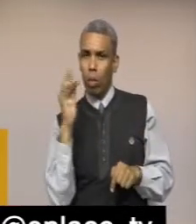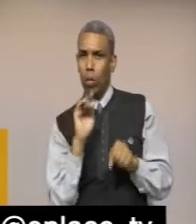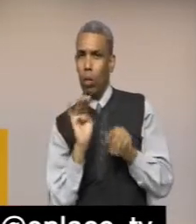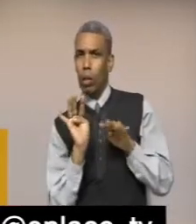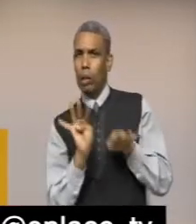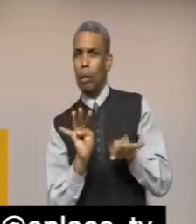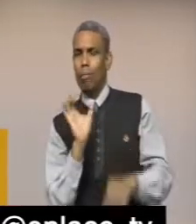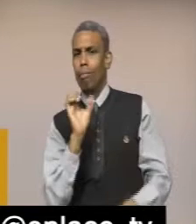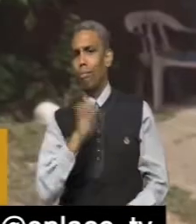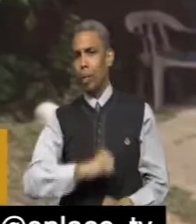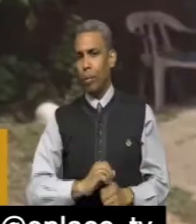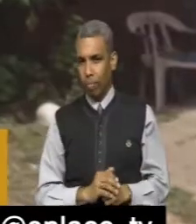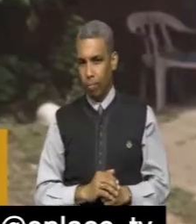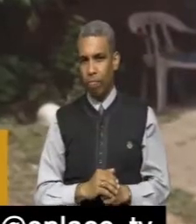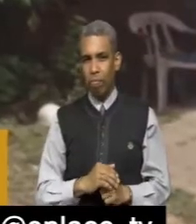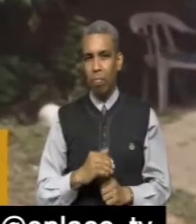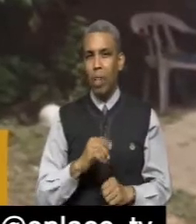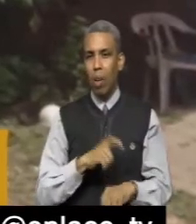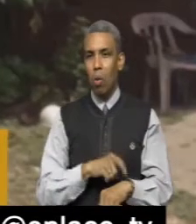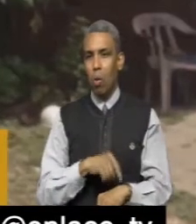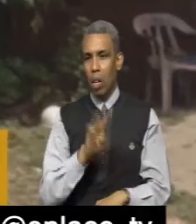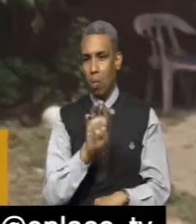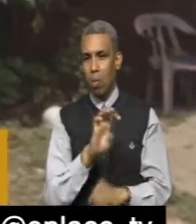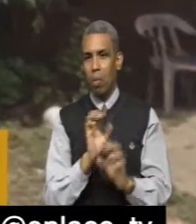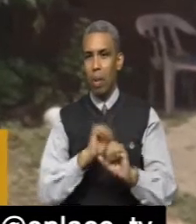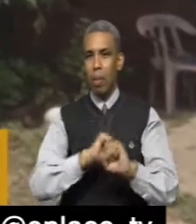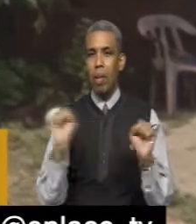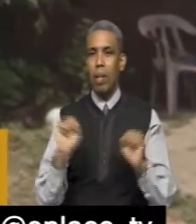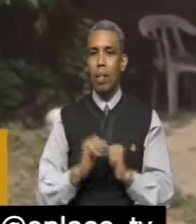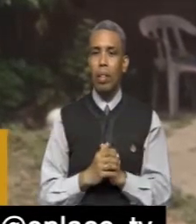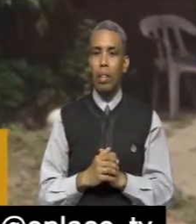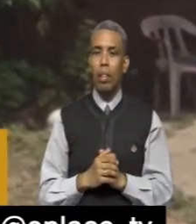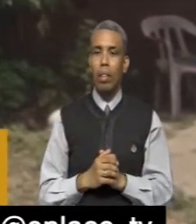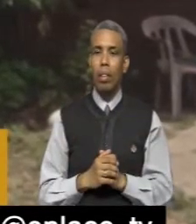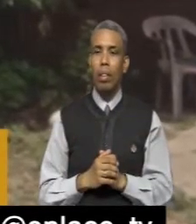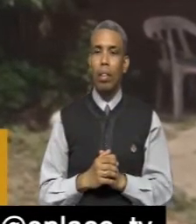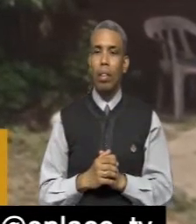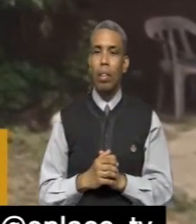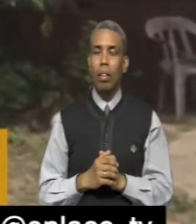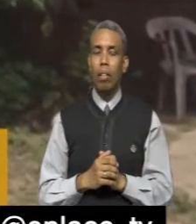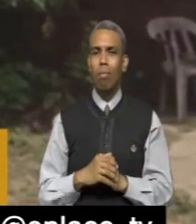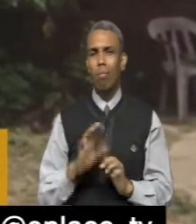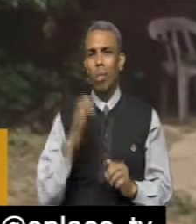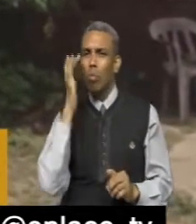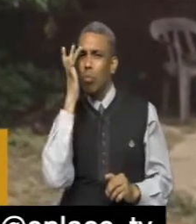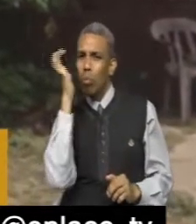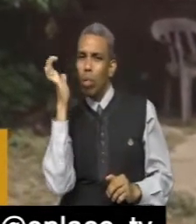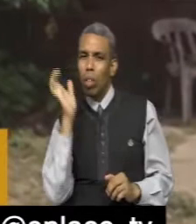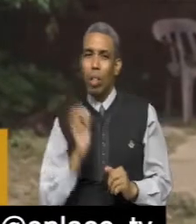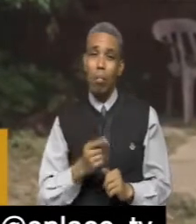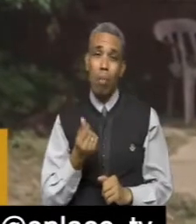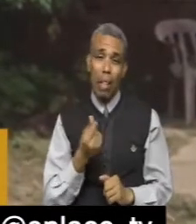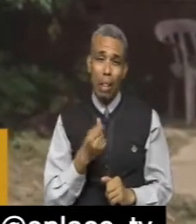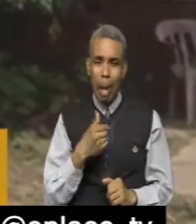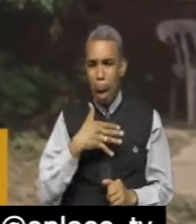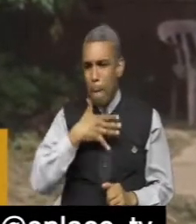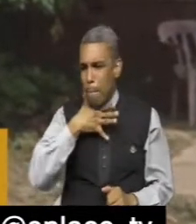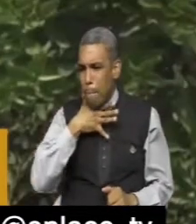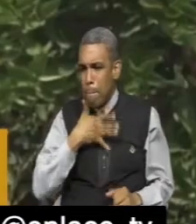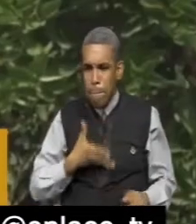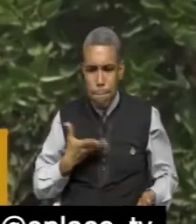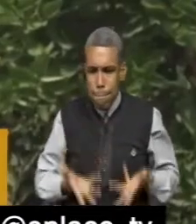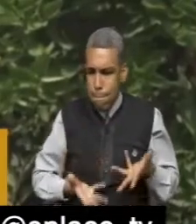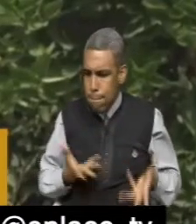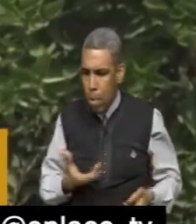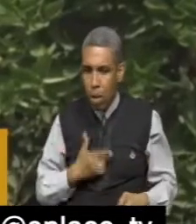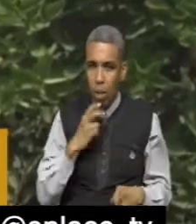las 9 de la mañana. El hombre, al parecer, habría tomado la mala decisión de quitarse la vida por una situación de crisis económica que estaría enfrentando.